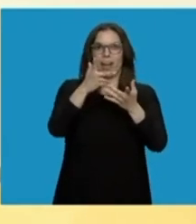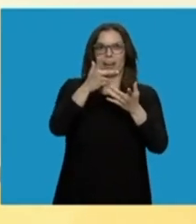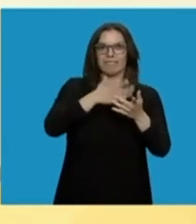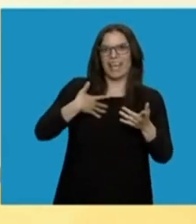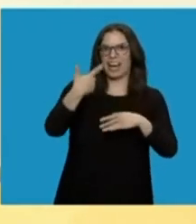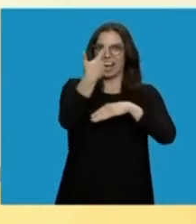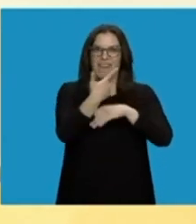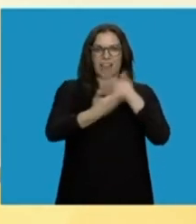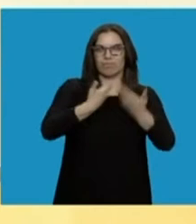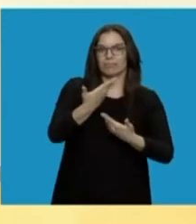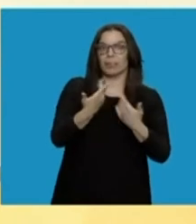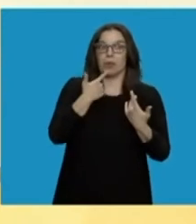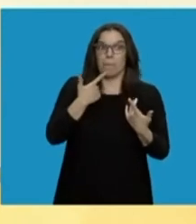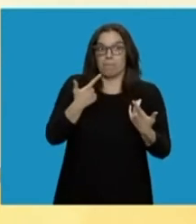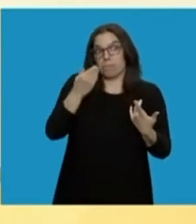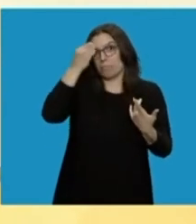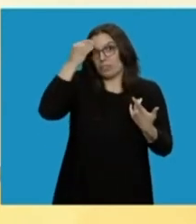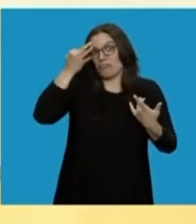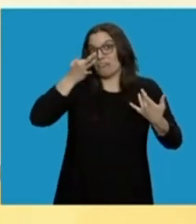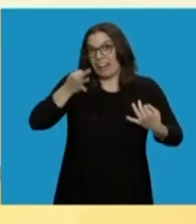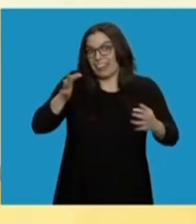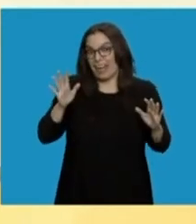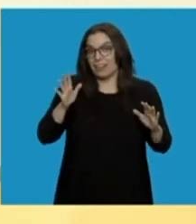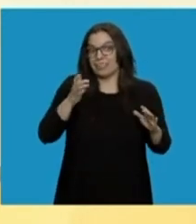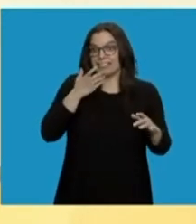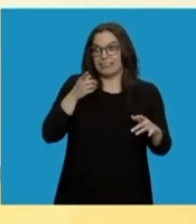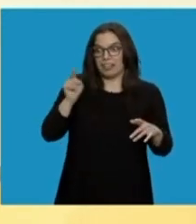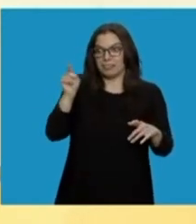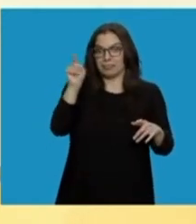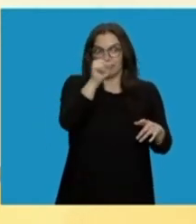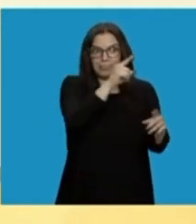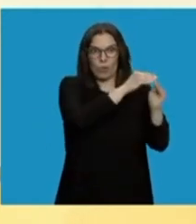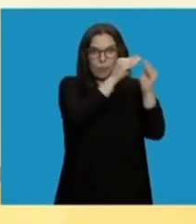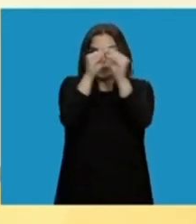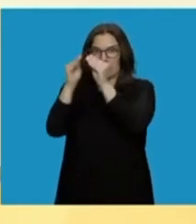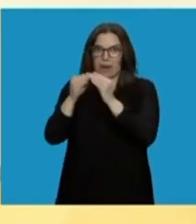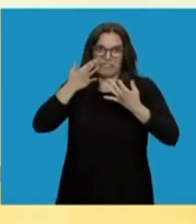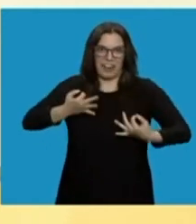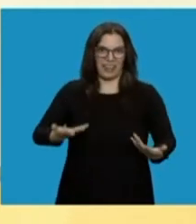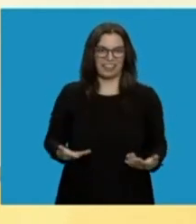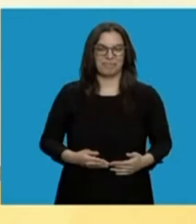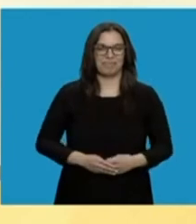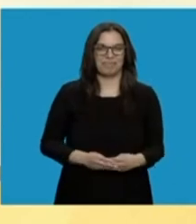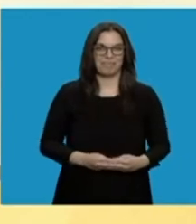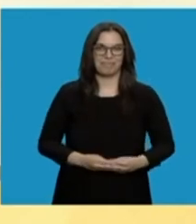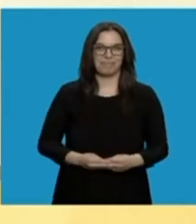pues entonces dices, bueno, pues debe ser verdad, ¿no? Porque si lo dicen todos, pues tiene que ser verdad.